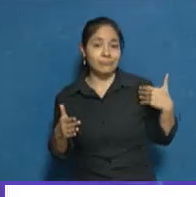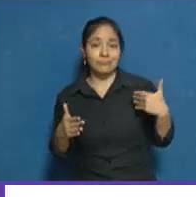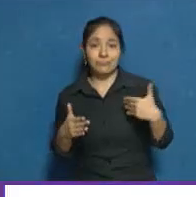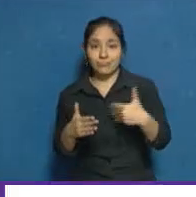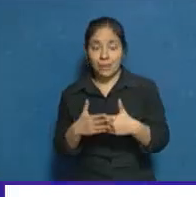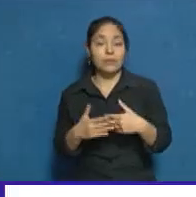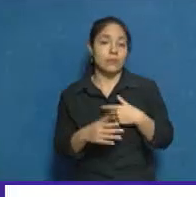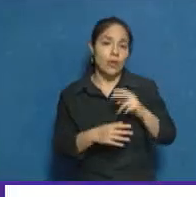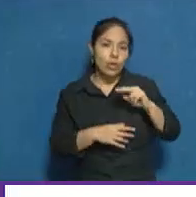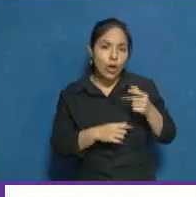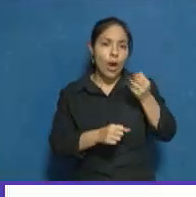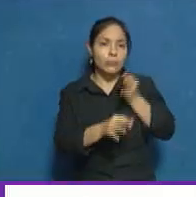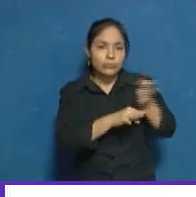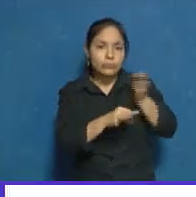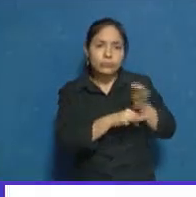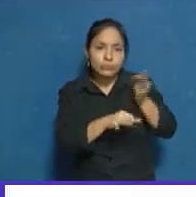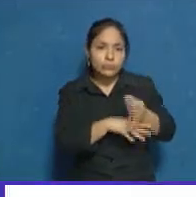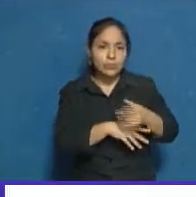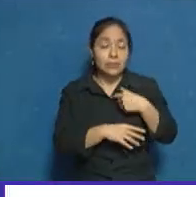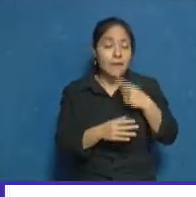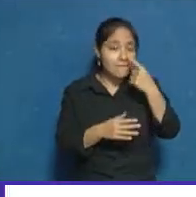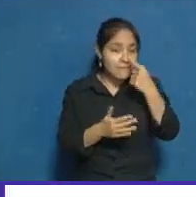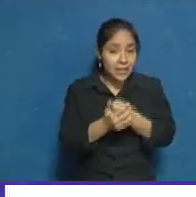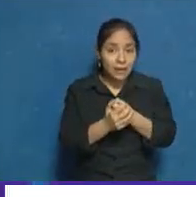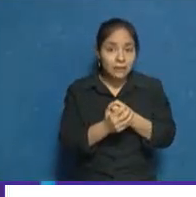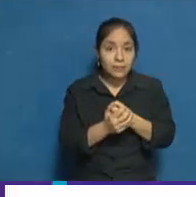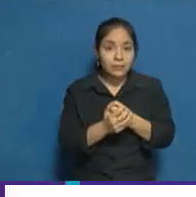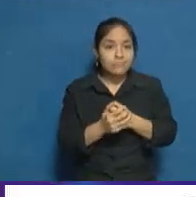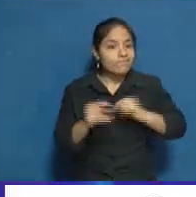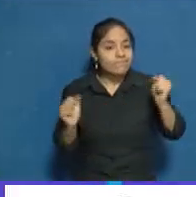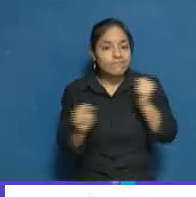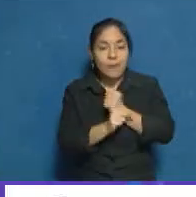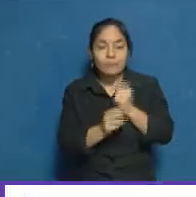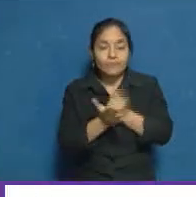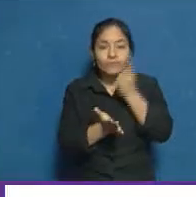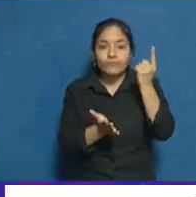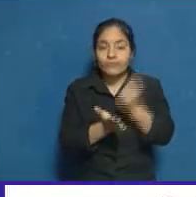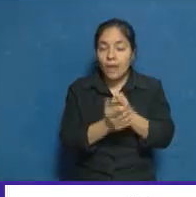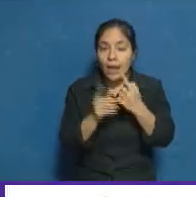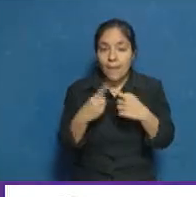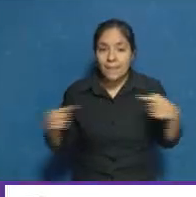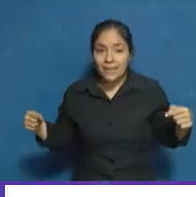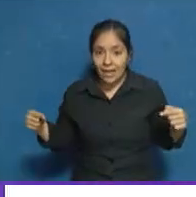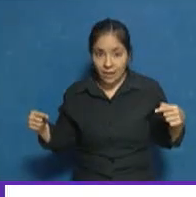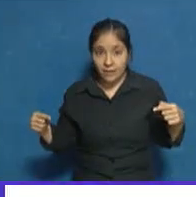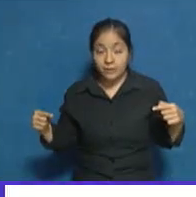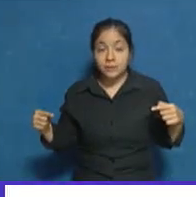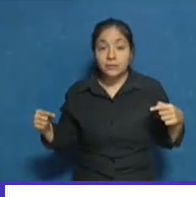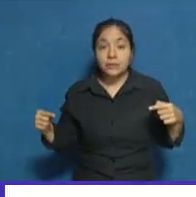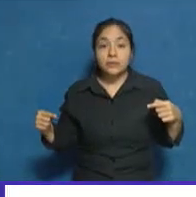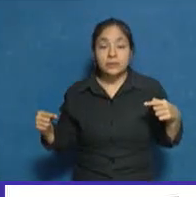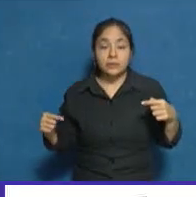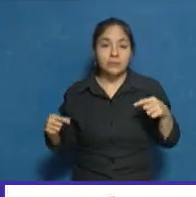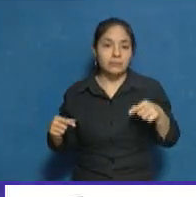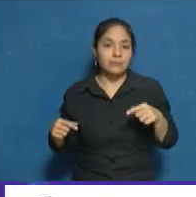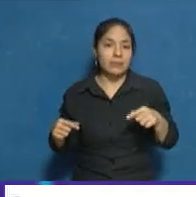instancias de intensificación no han podido llegar a la promoción de los espacios curriculares promocionales,